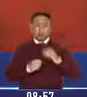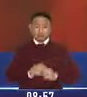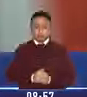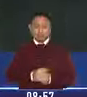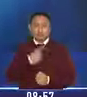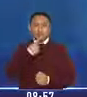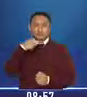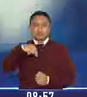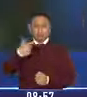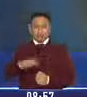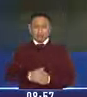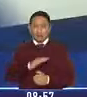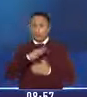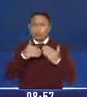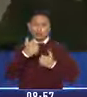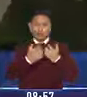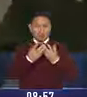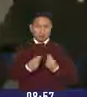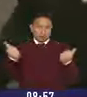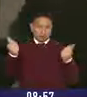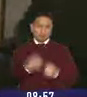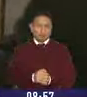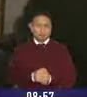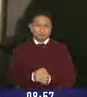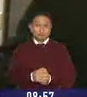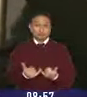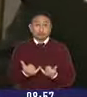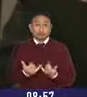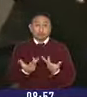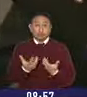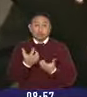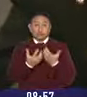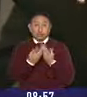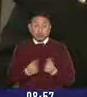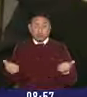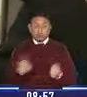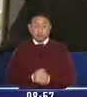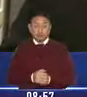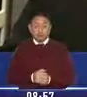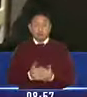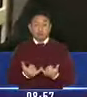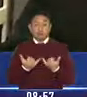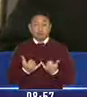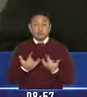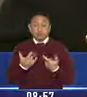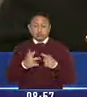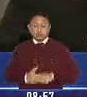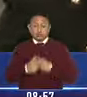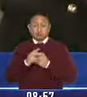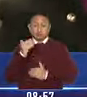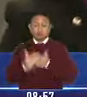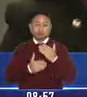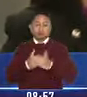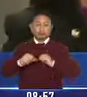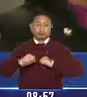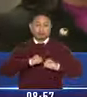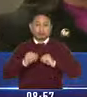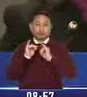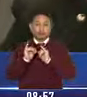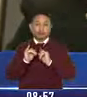aseguró que se ha solventado con éxito. Pero ya hoy en día tenemos subsanado el problema y a partir de hoy hemos iniciado esta fase de operación